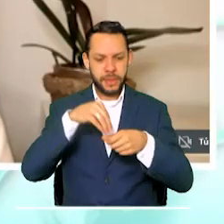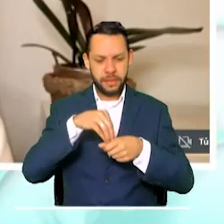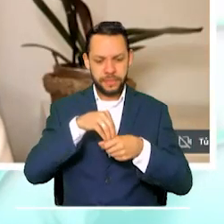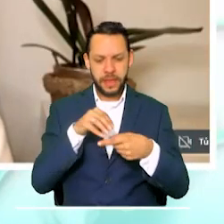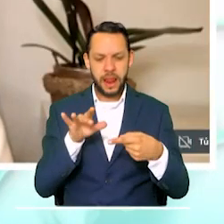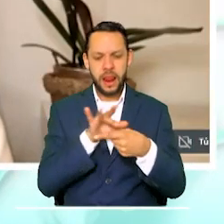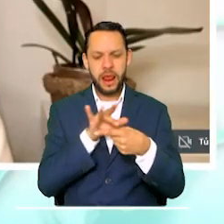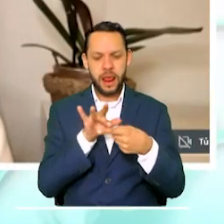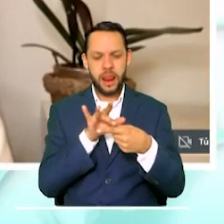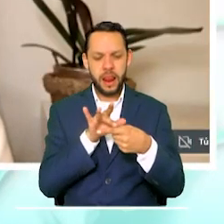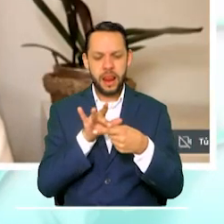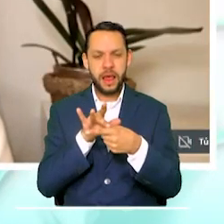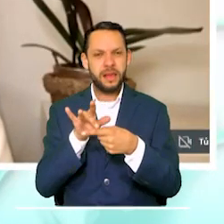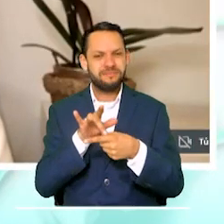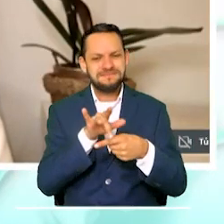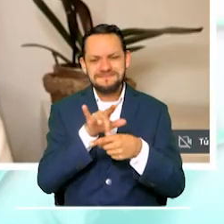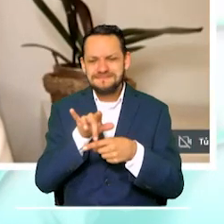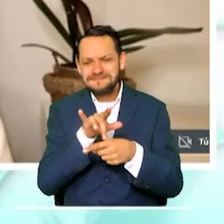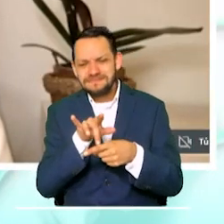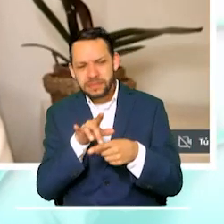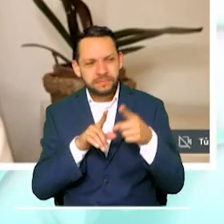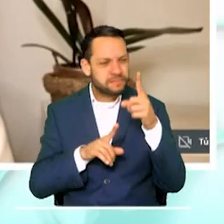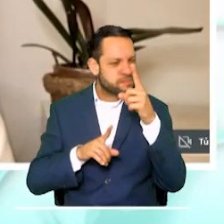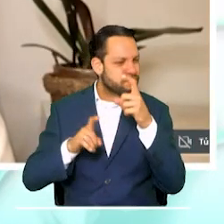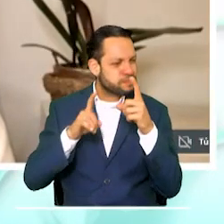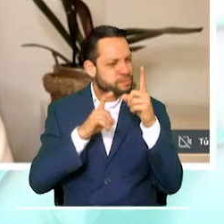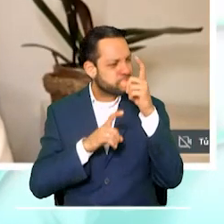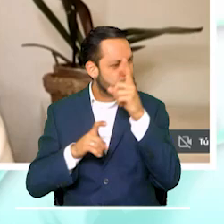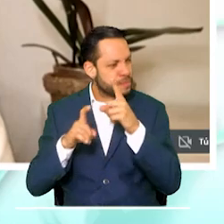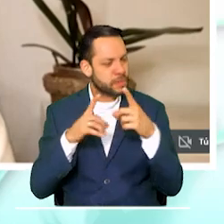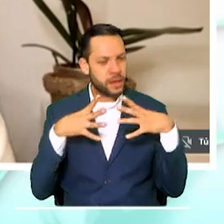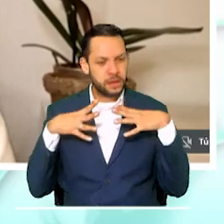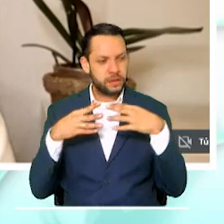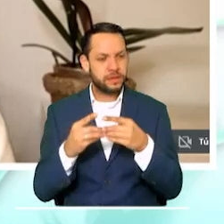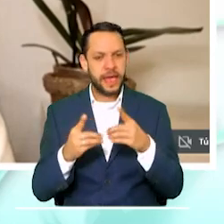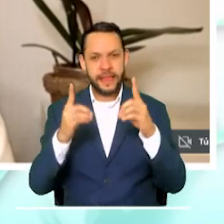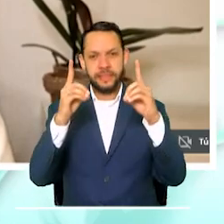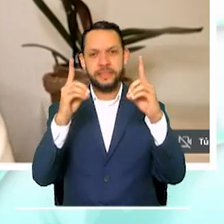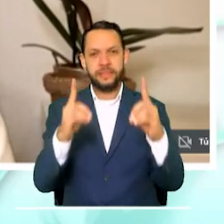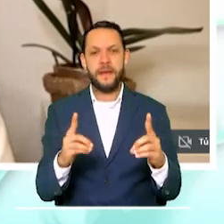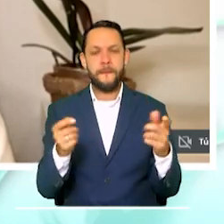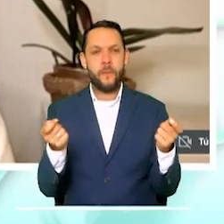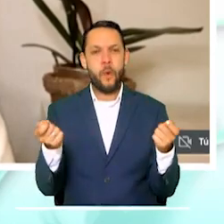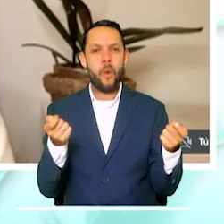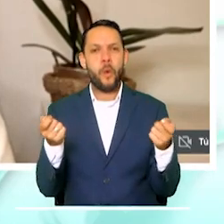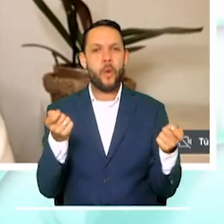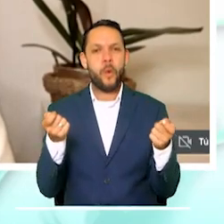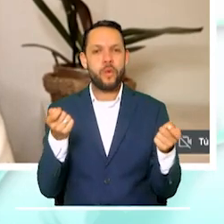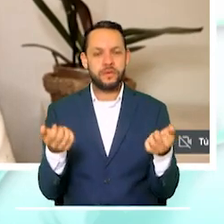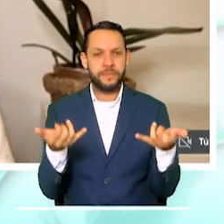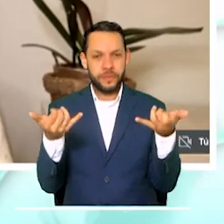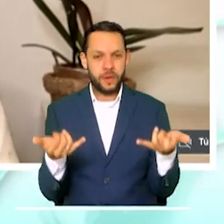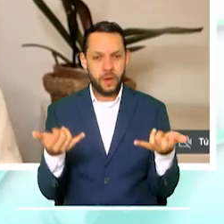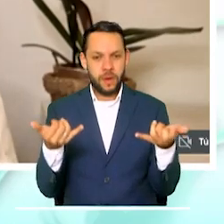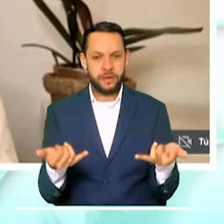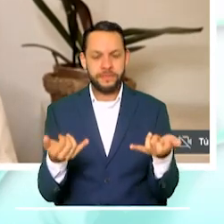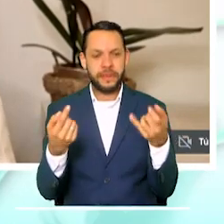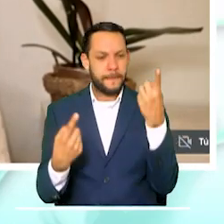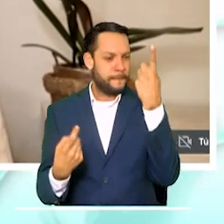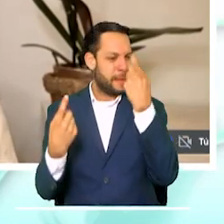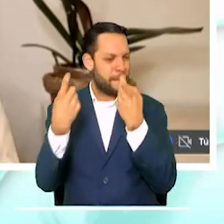más de la meditación? ¿Y por qué decidimos, por ejemplo, de hablar de mindfulness hoy con una médica y no de